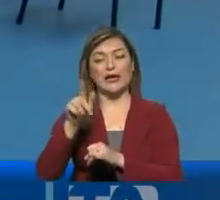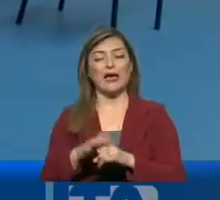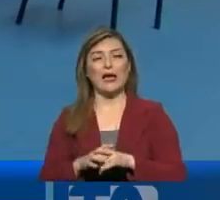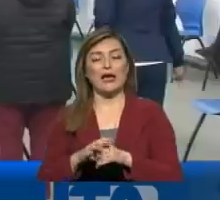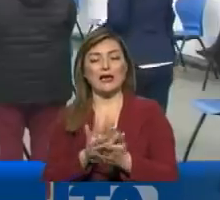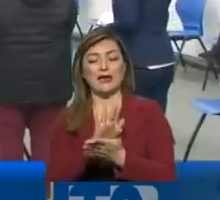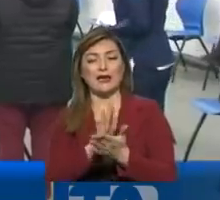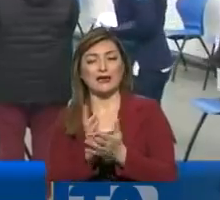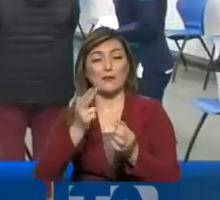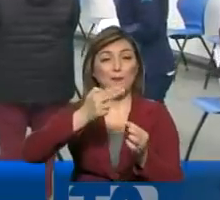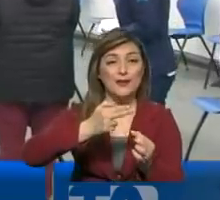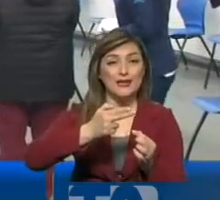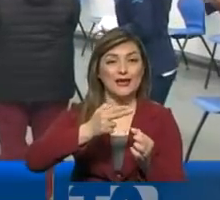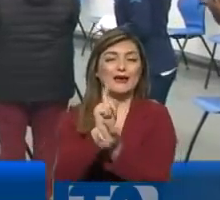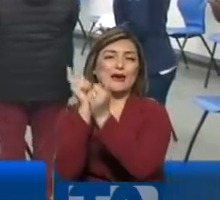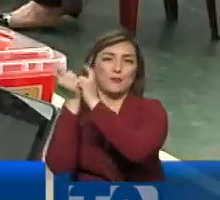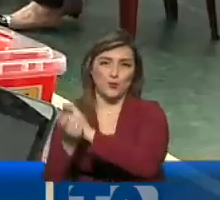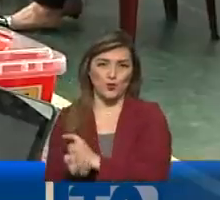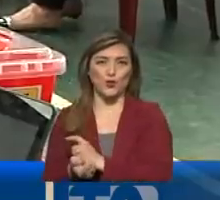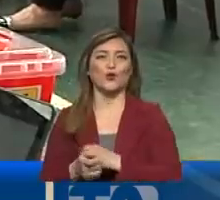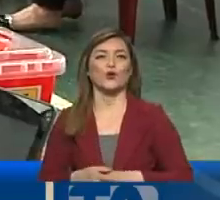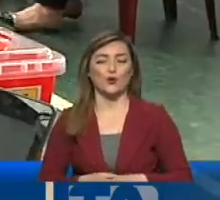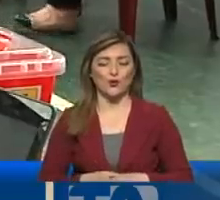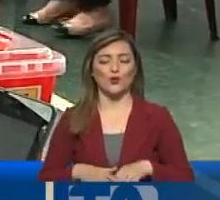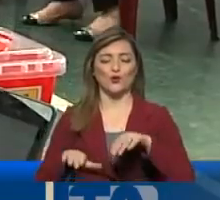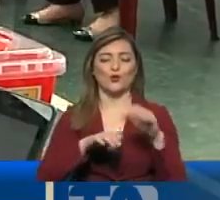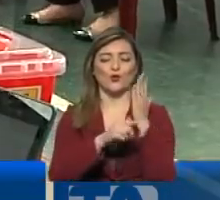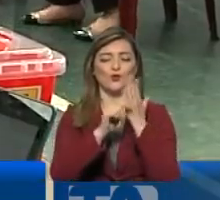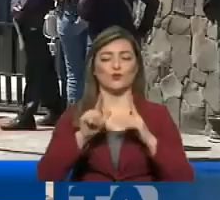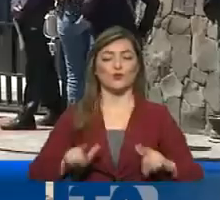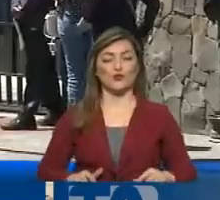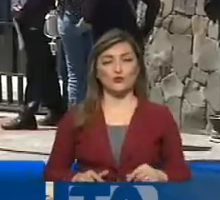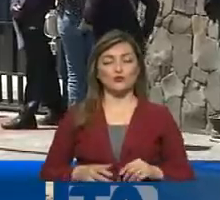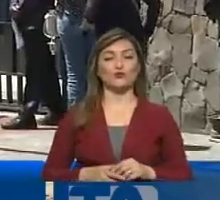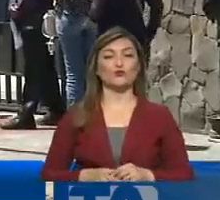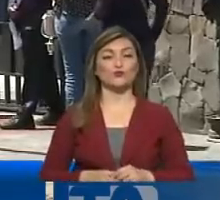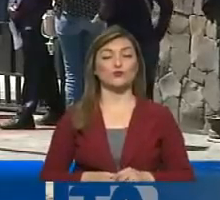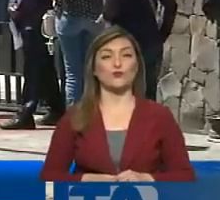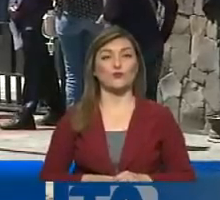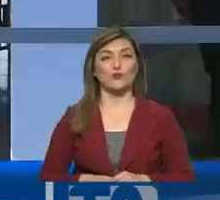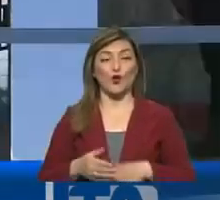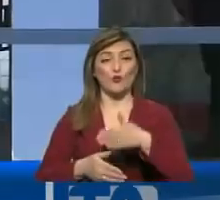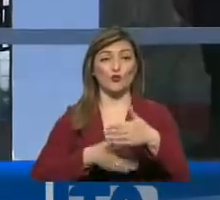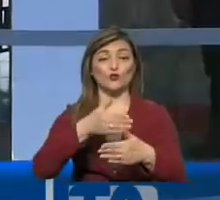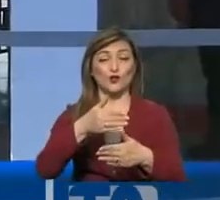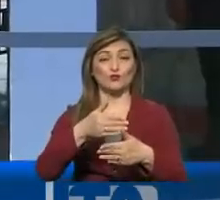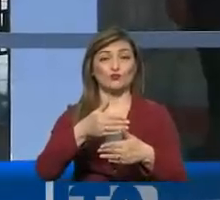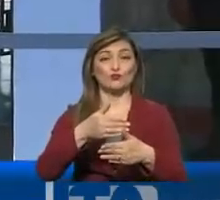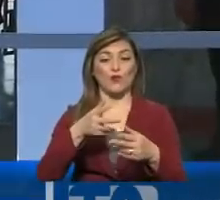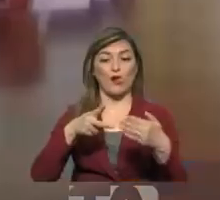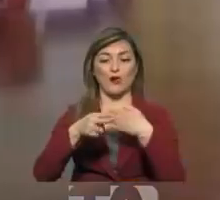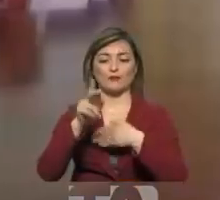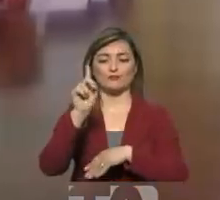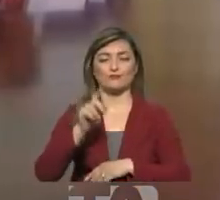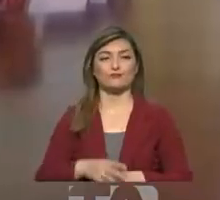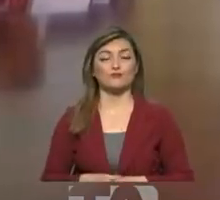implementarán actividades presenciales deberán ser reubicados en coordinación con el Ministerio de Salud, de manera que el proceso no se vea